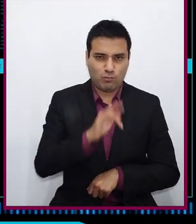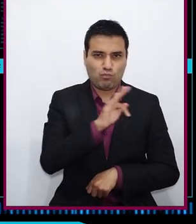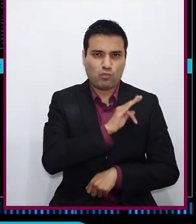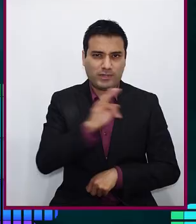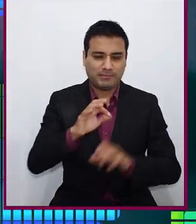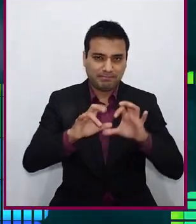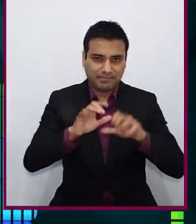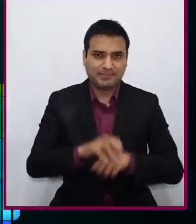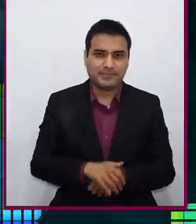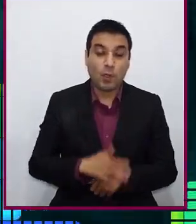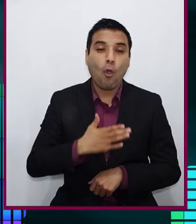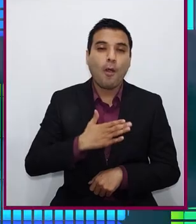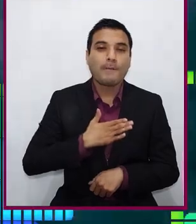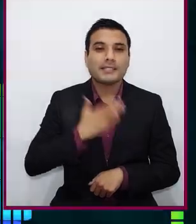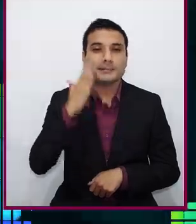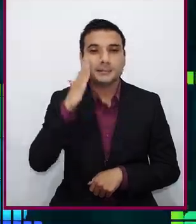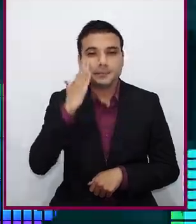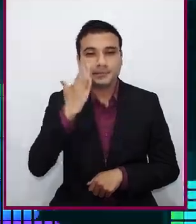adn